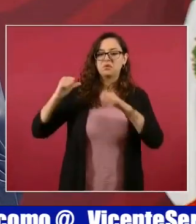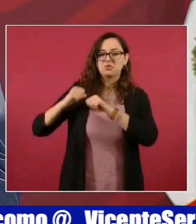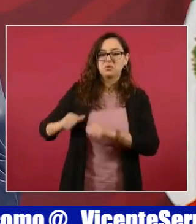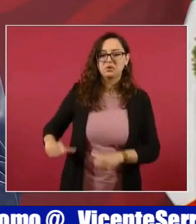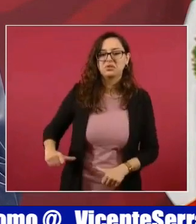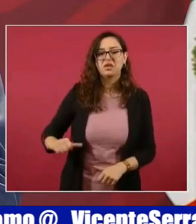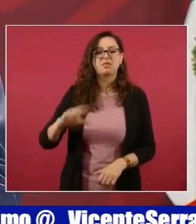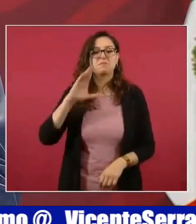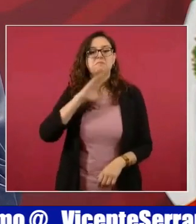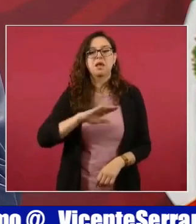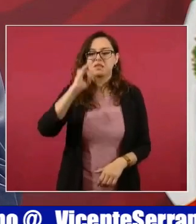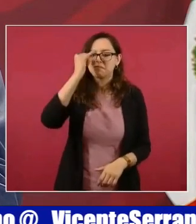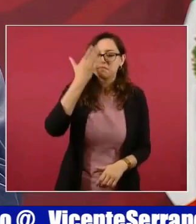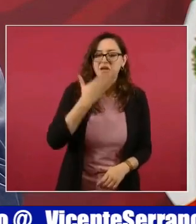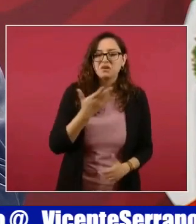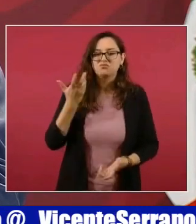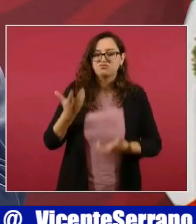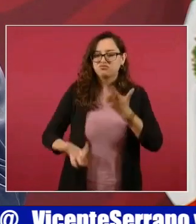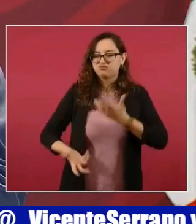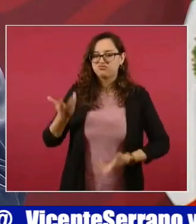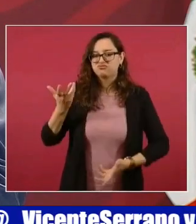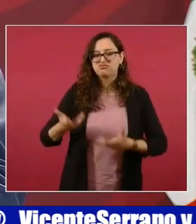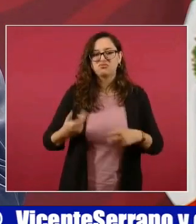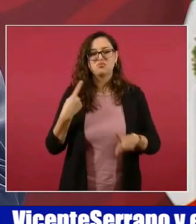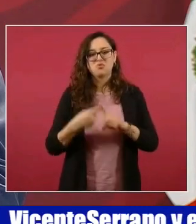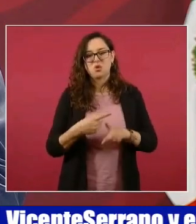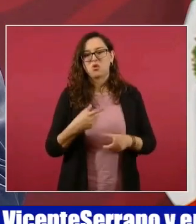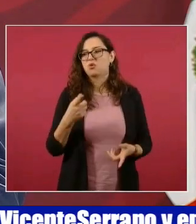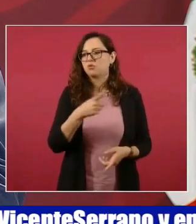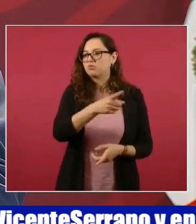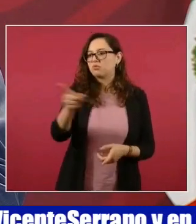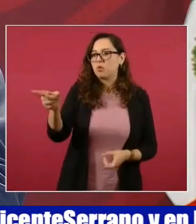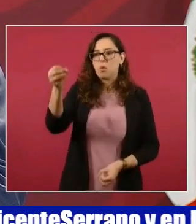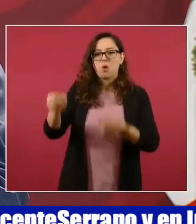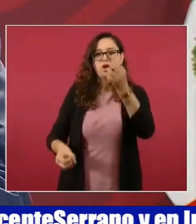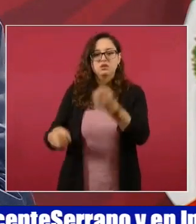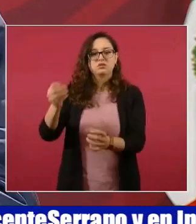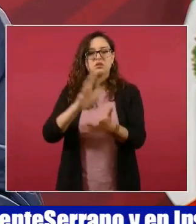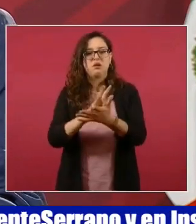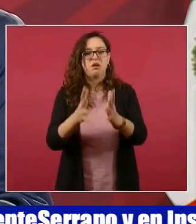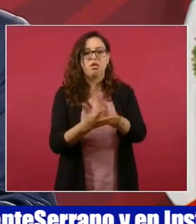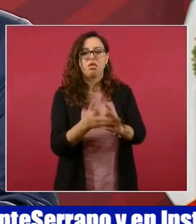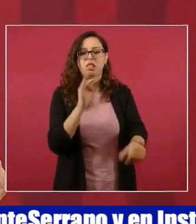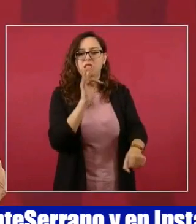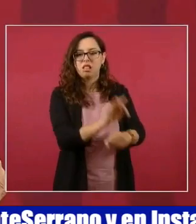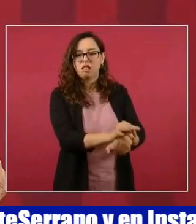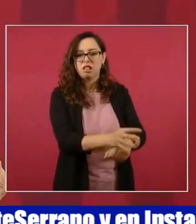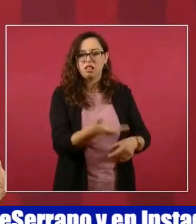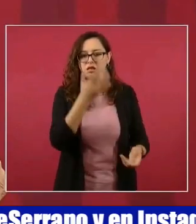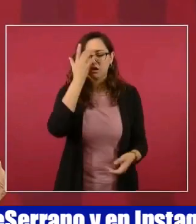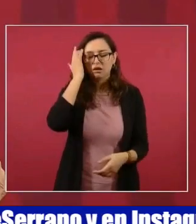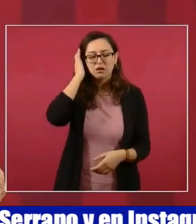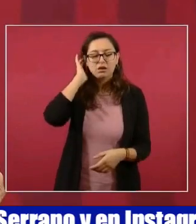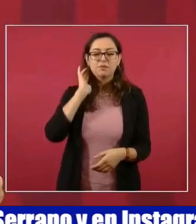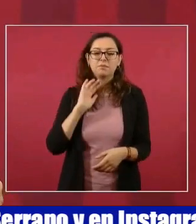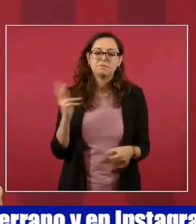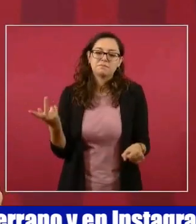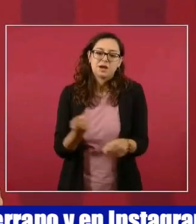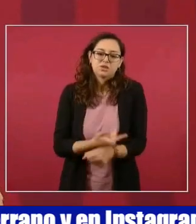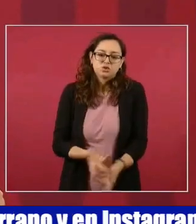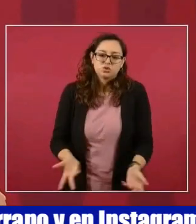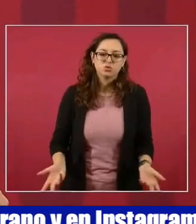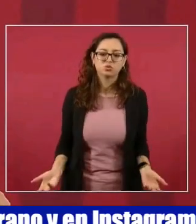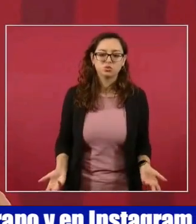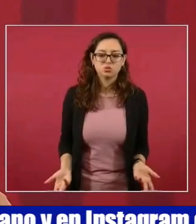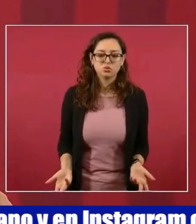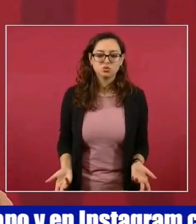dientes, atento a devolver cada golpe, convencido de estar siendo acosado por adversarios reales o imaginados que están dispuestos a recurrir a todo